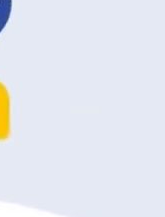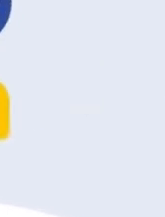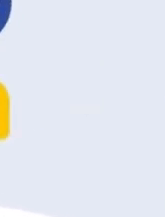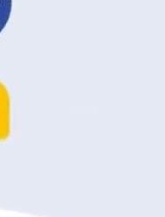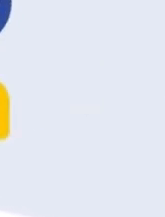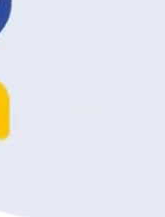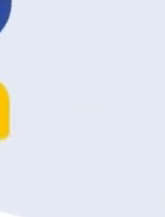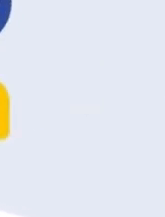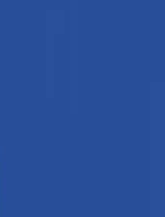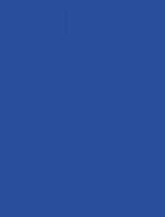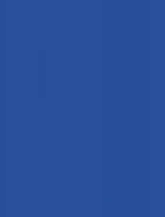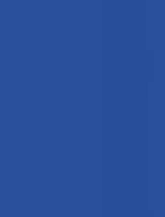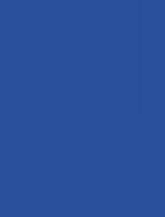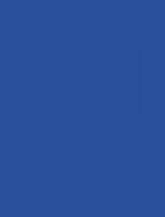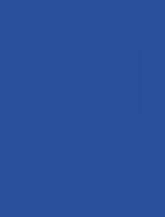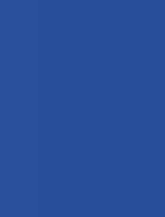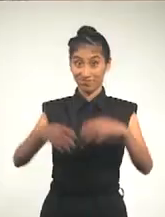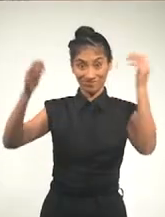casa.